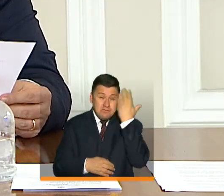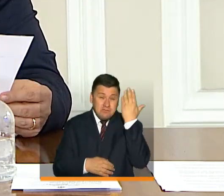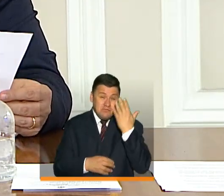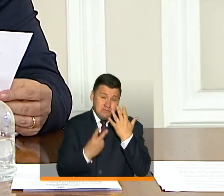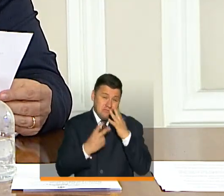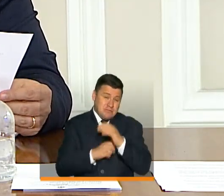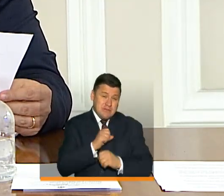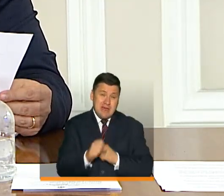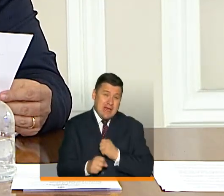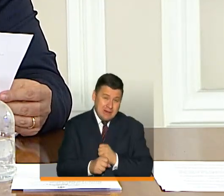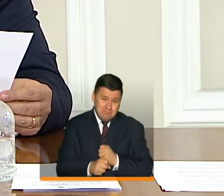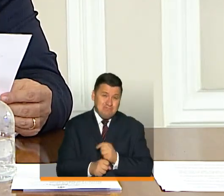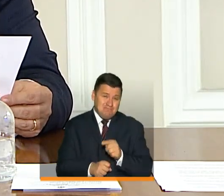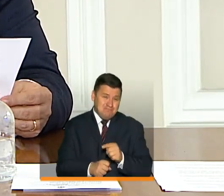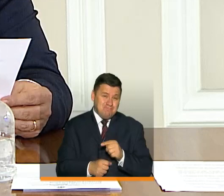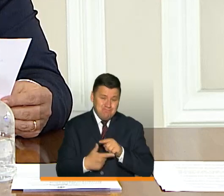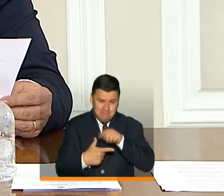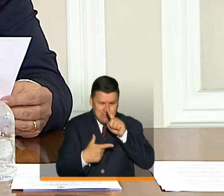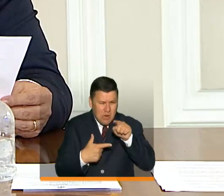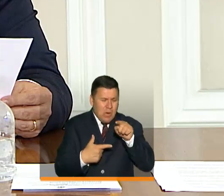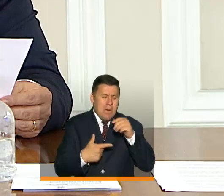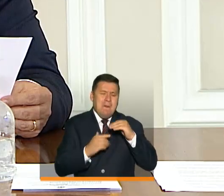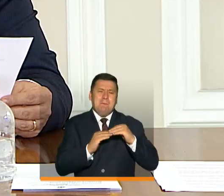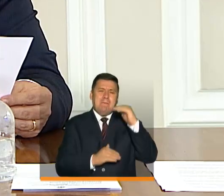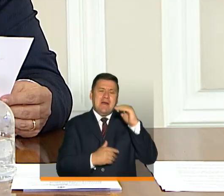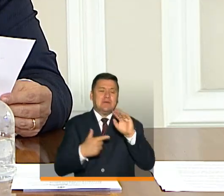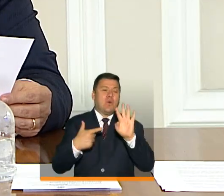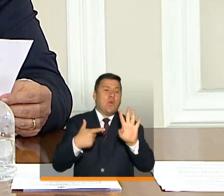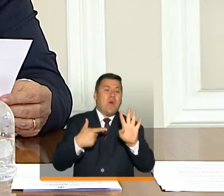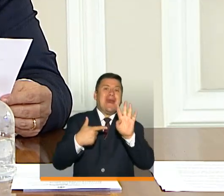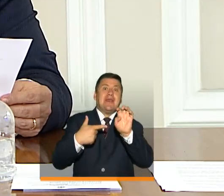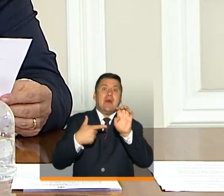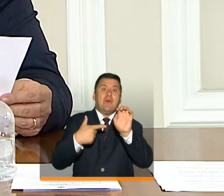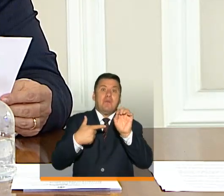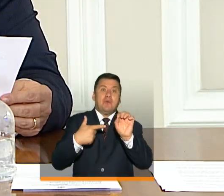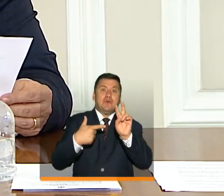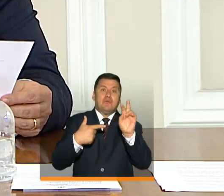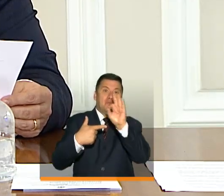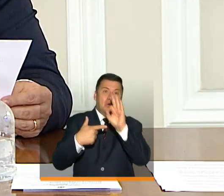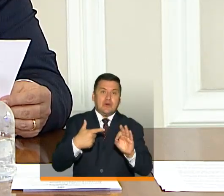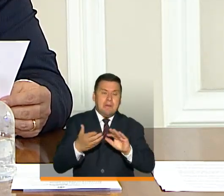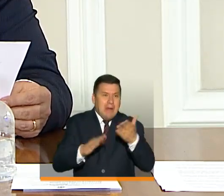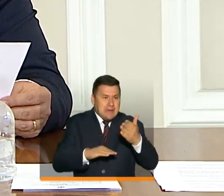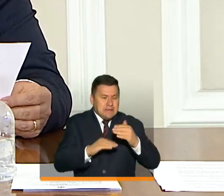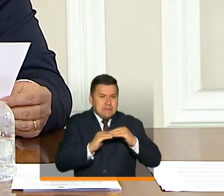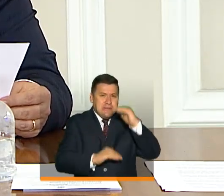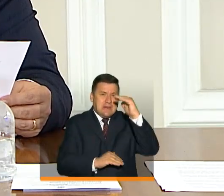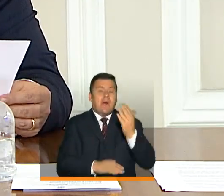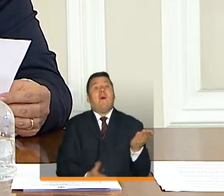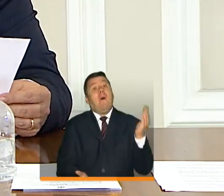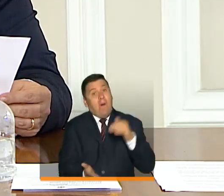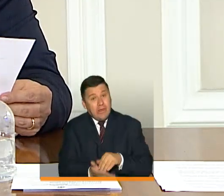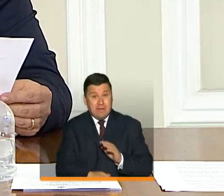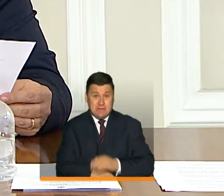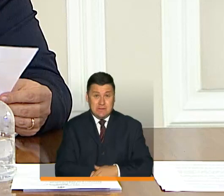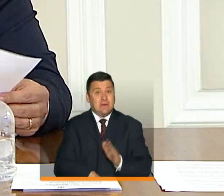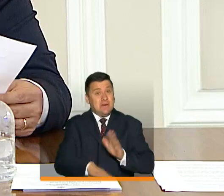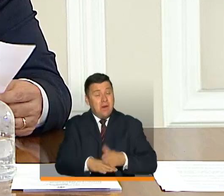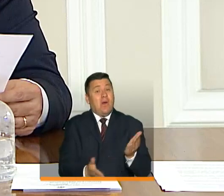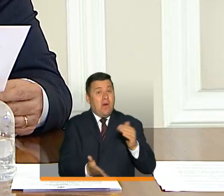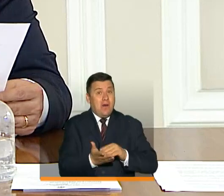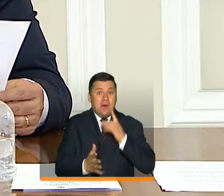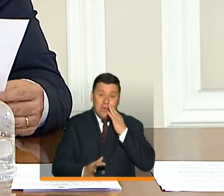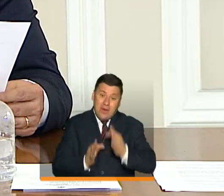de 70 años representaron hoy el 49.2% de los fallecidos. De nuevo, insistir en el mensaje